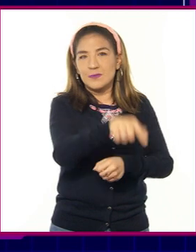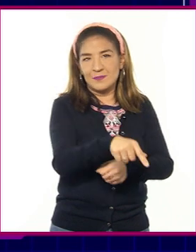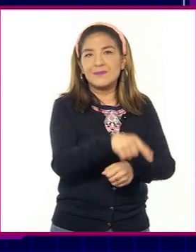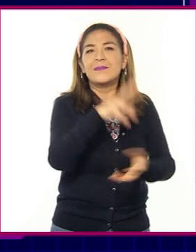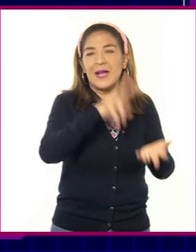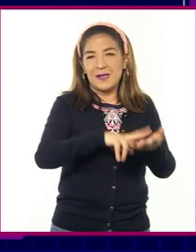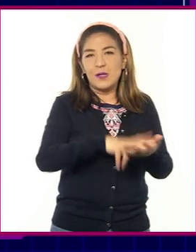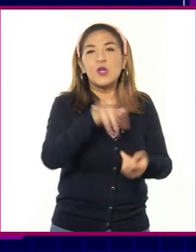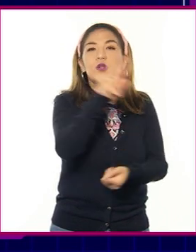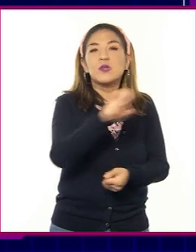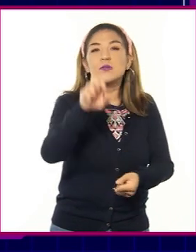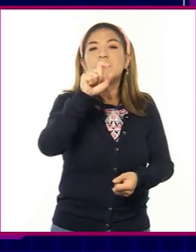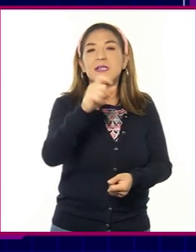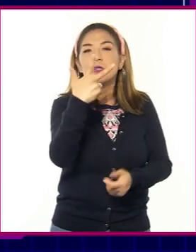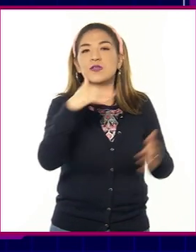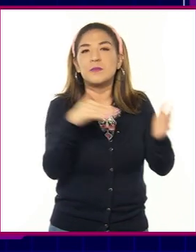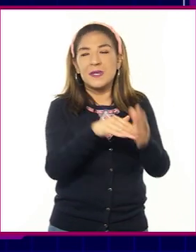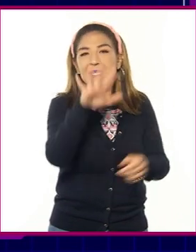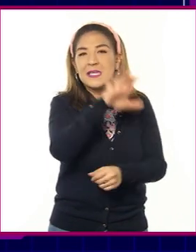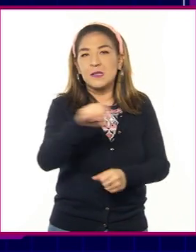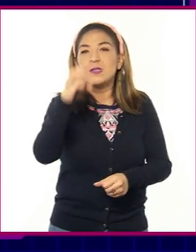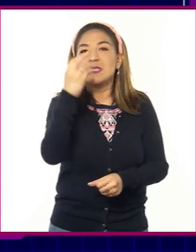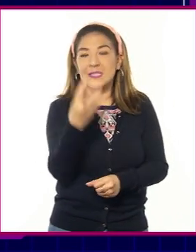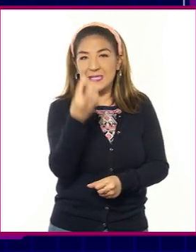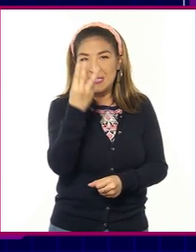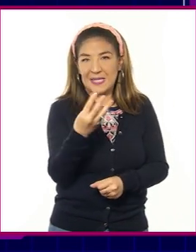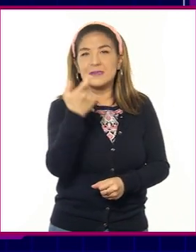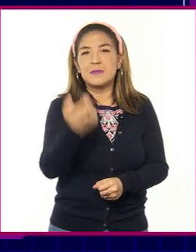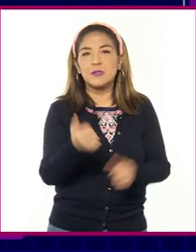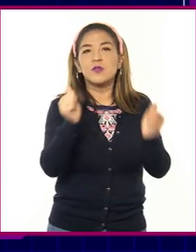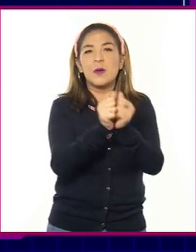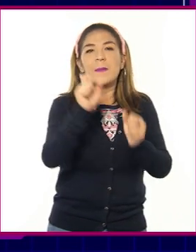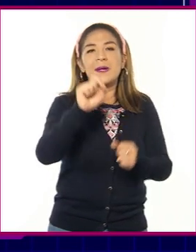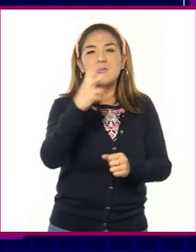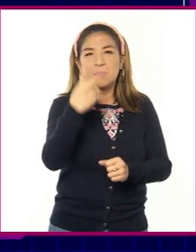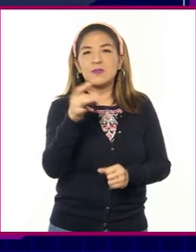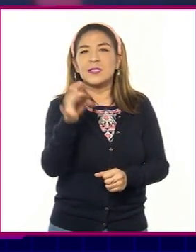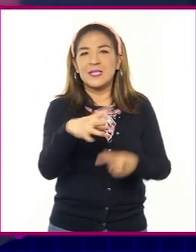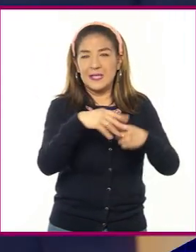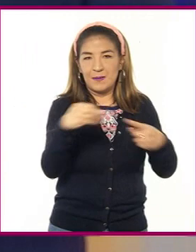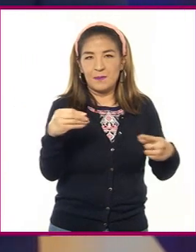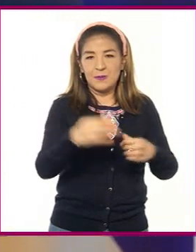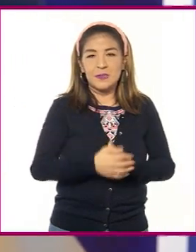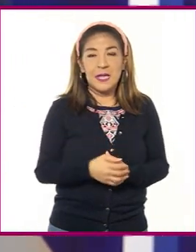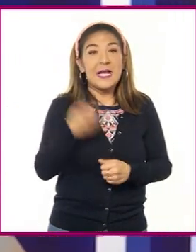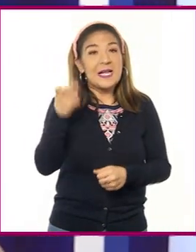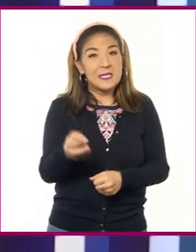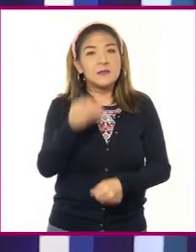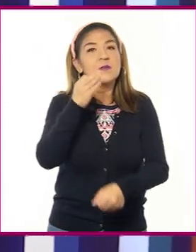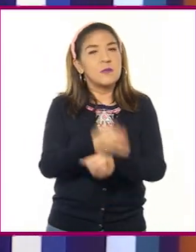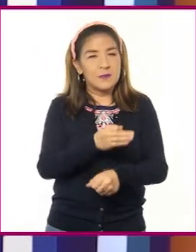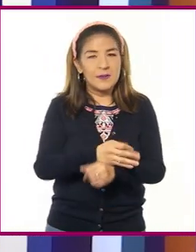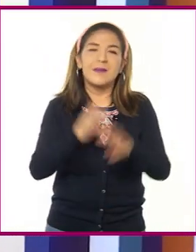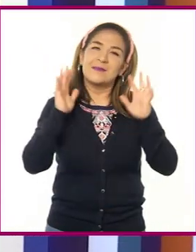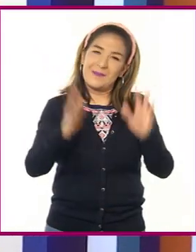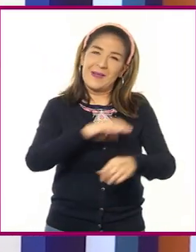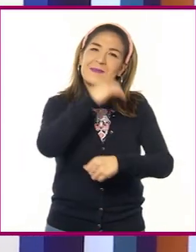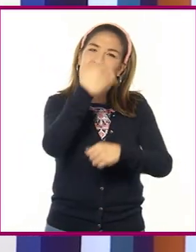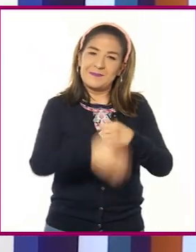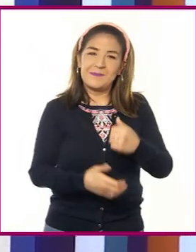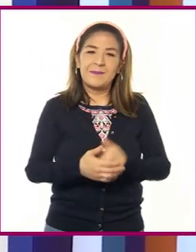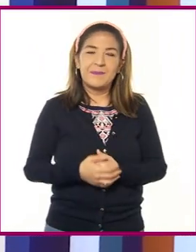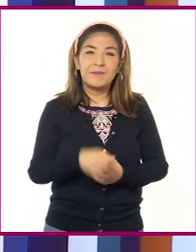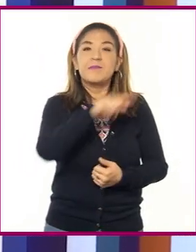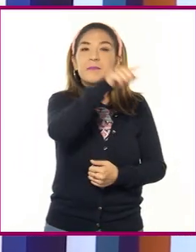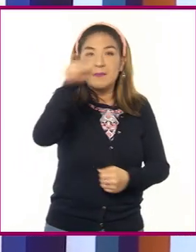que es de 228.503 pesos con 22 centavos. De esta manera hemos terminado.